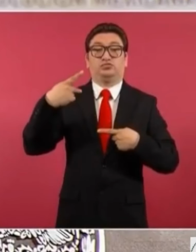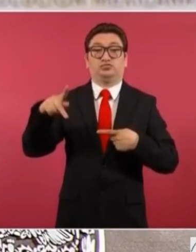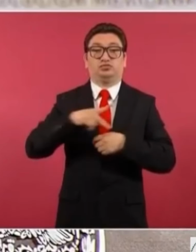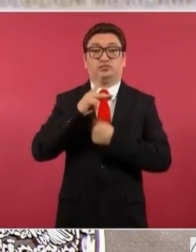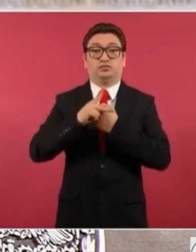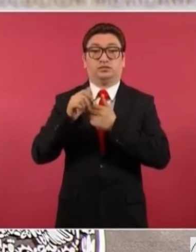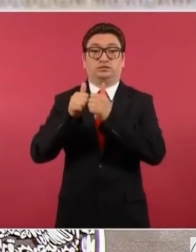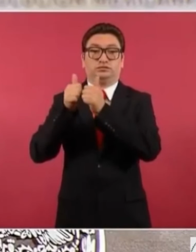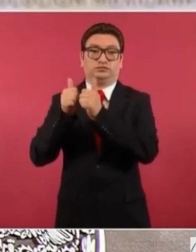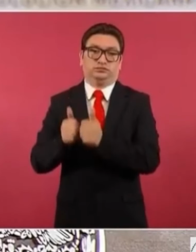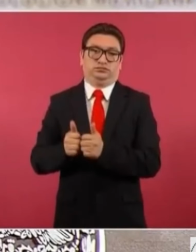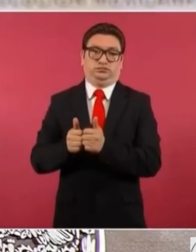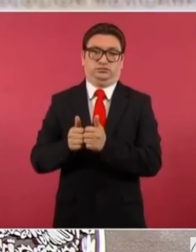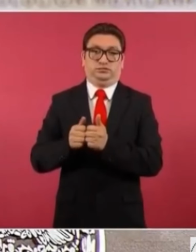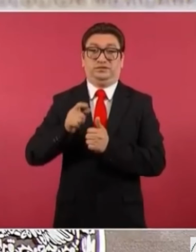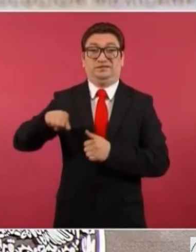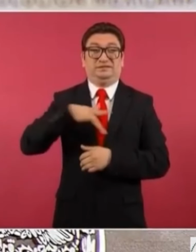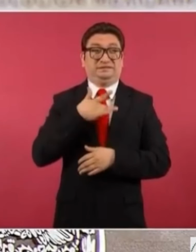a abandonar